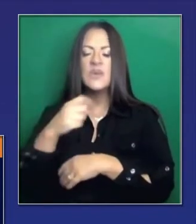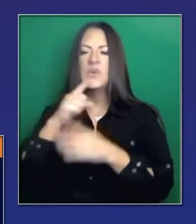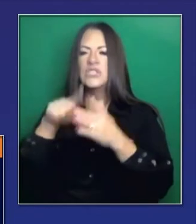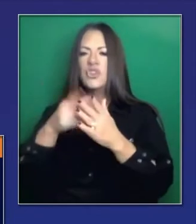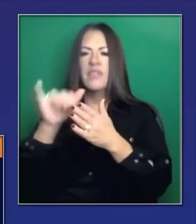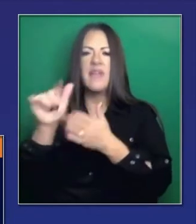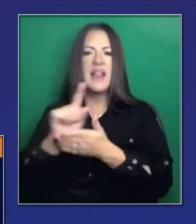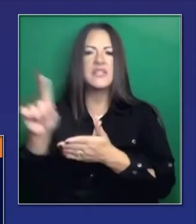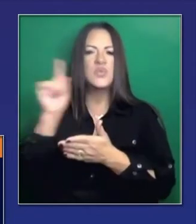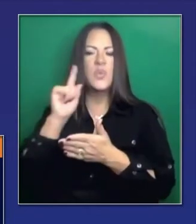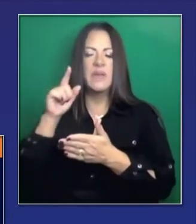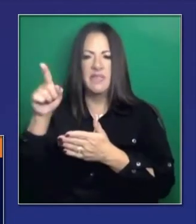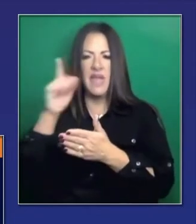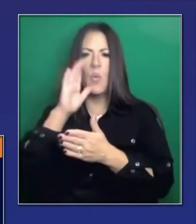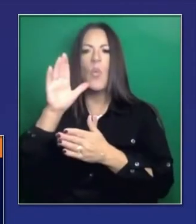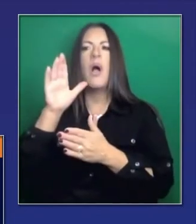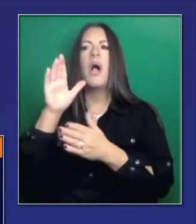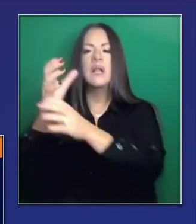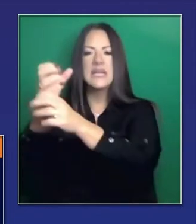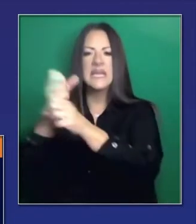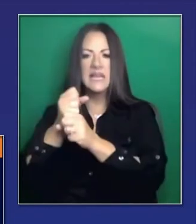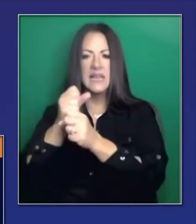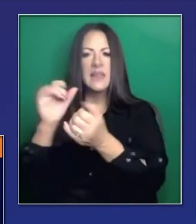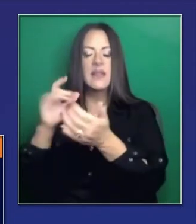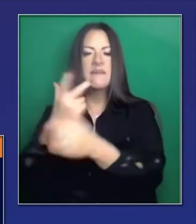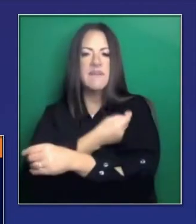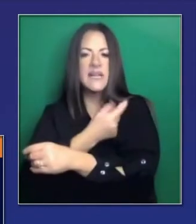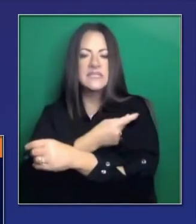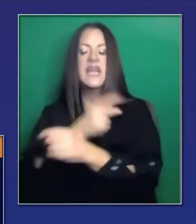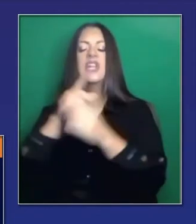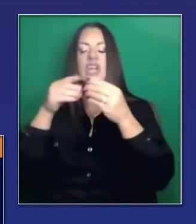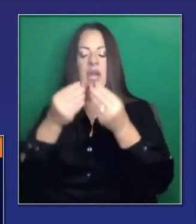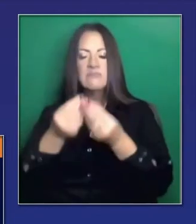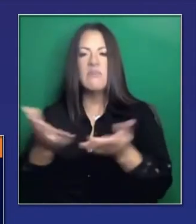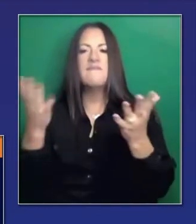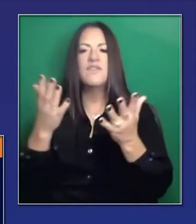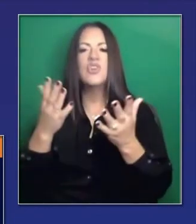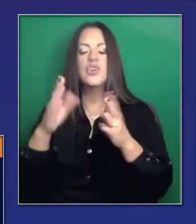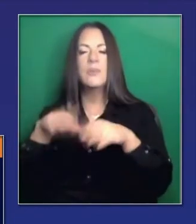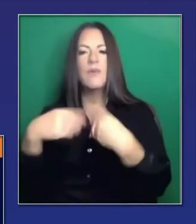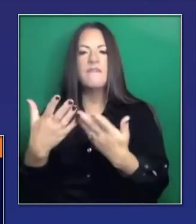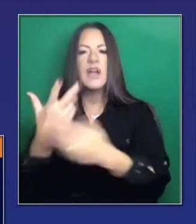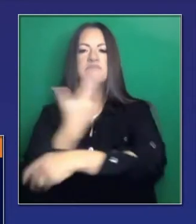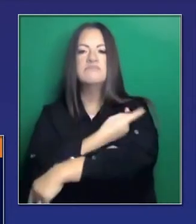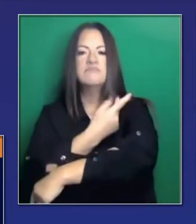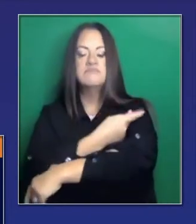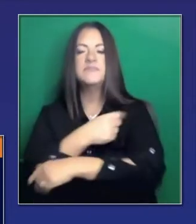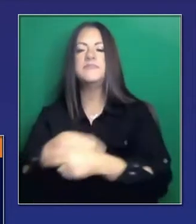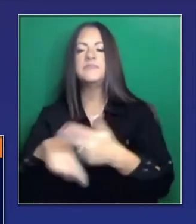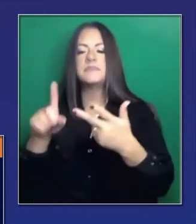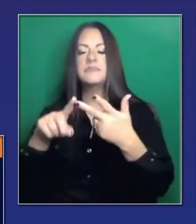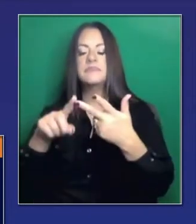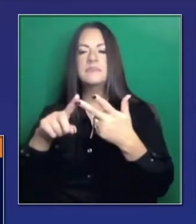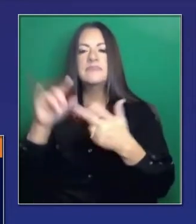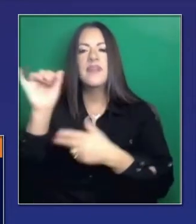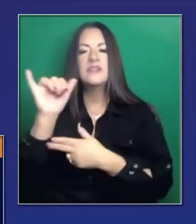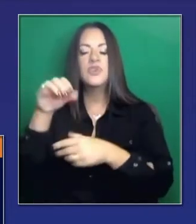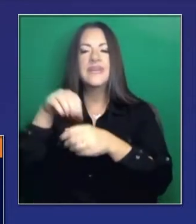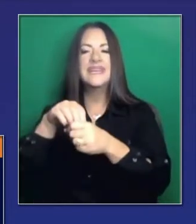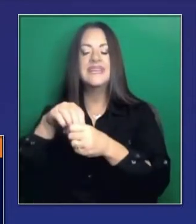semana pasada. Sentimos que eso va a ser un buen programa. También con el programa de